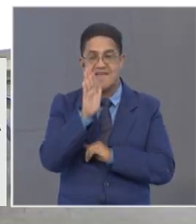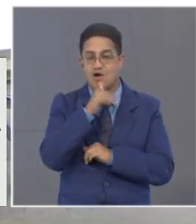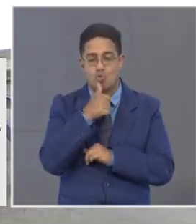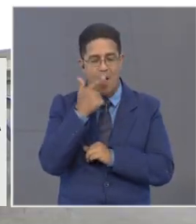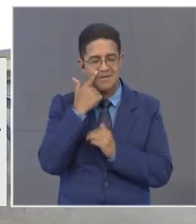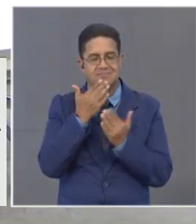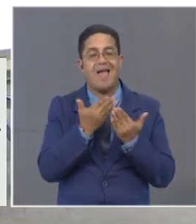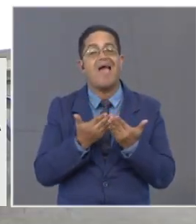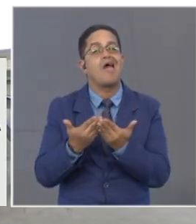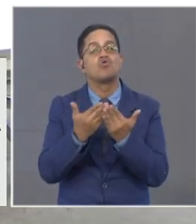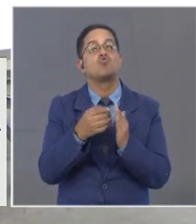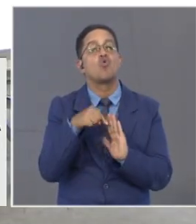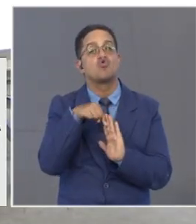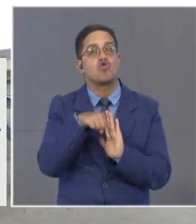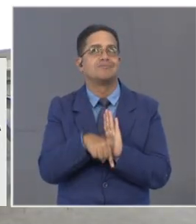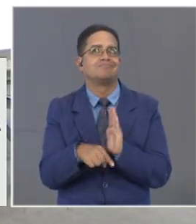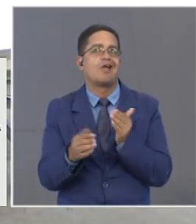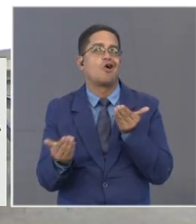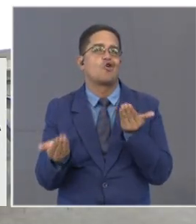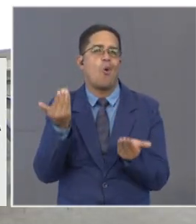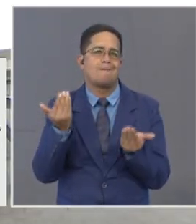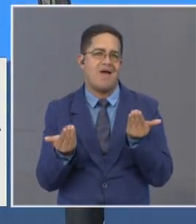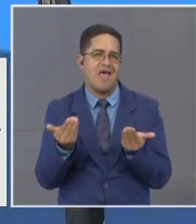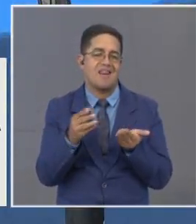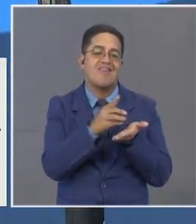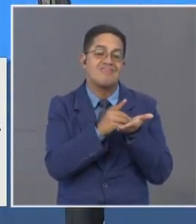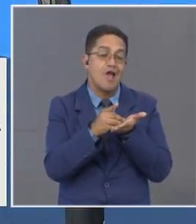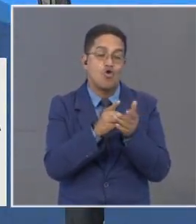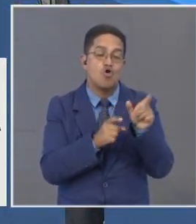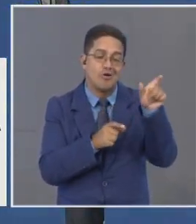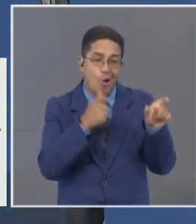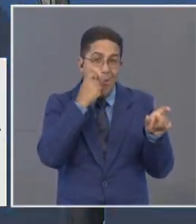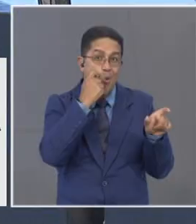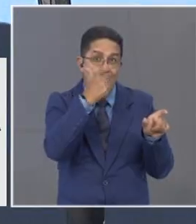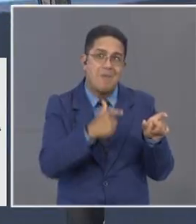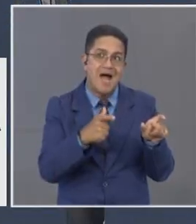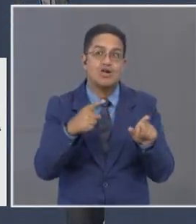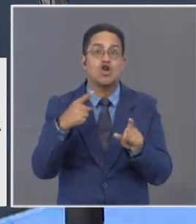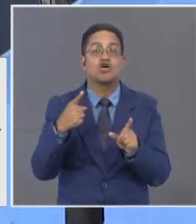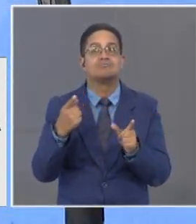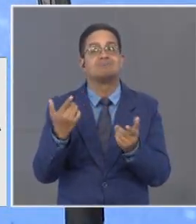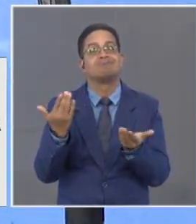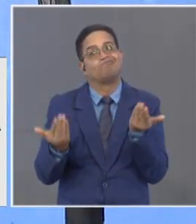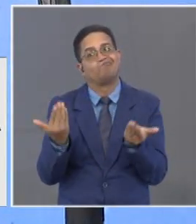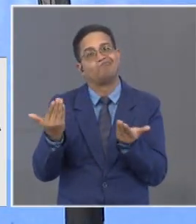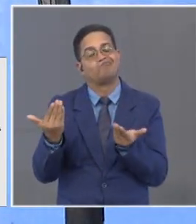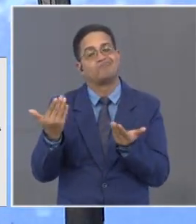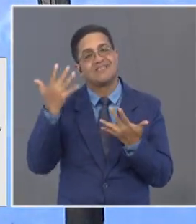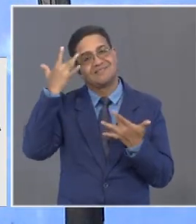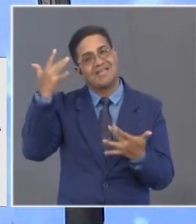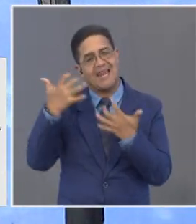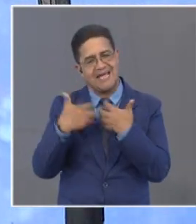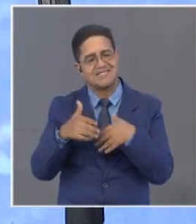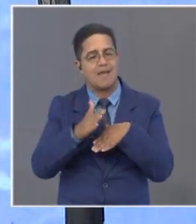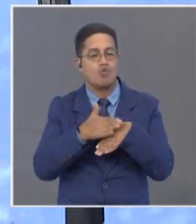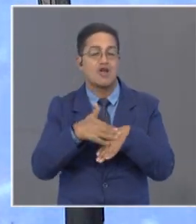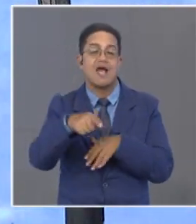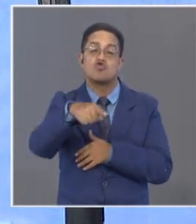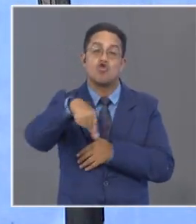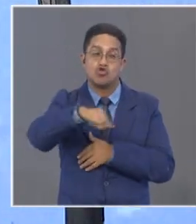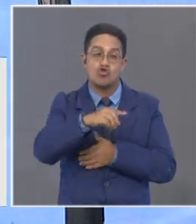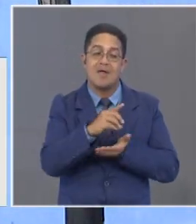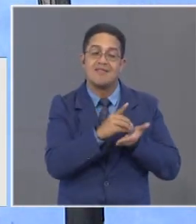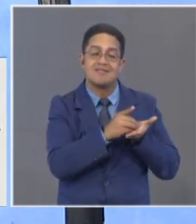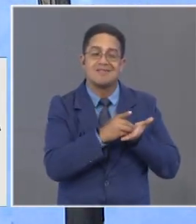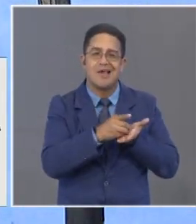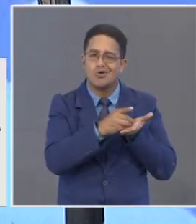escala que puedan comparar el diagnóstico, porque cuando nosotros hablamos de diagnóstico en cardiología, sabemos que